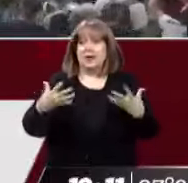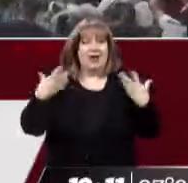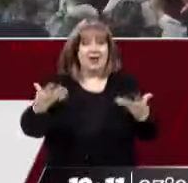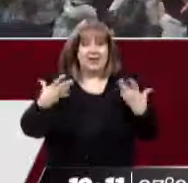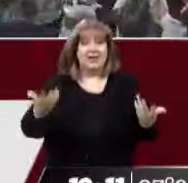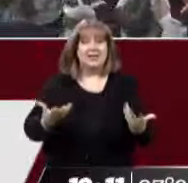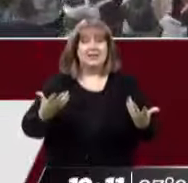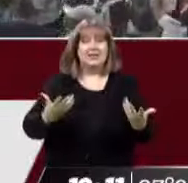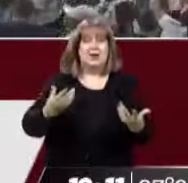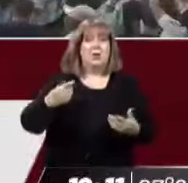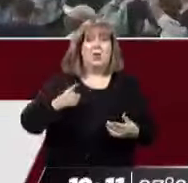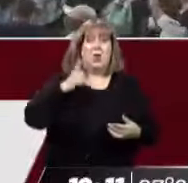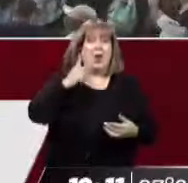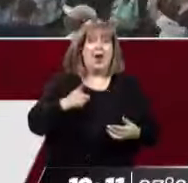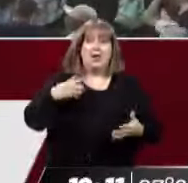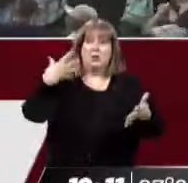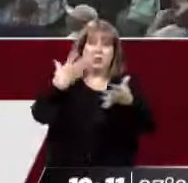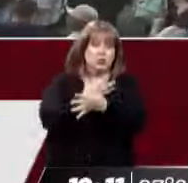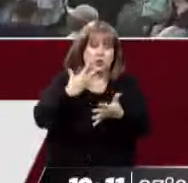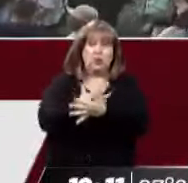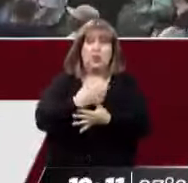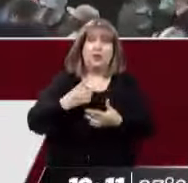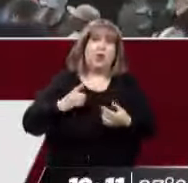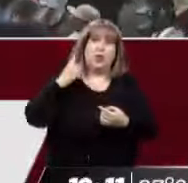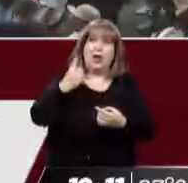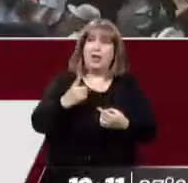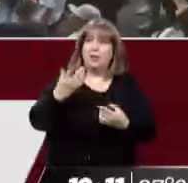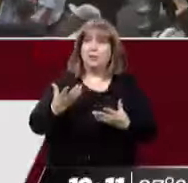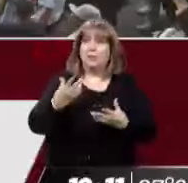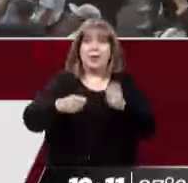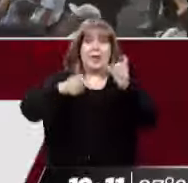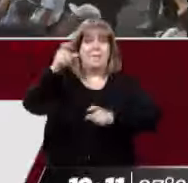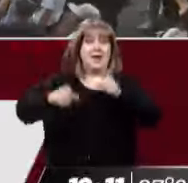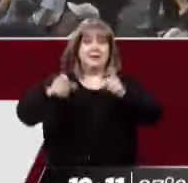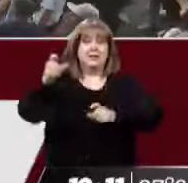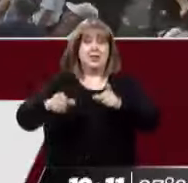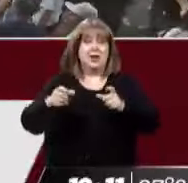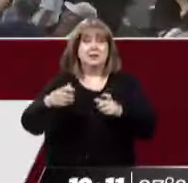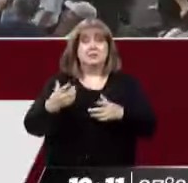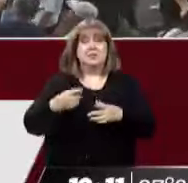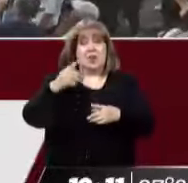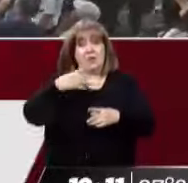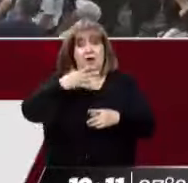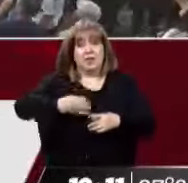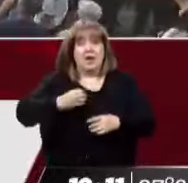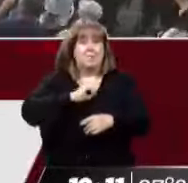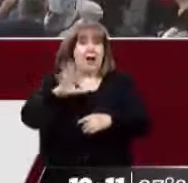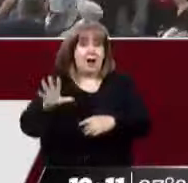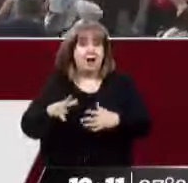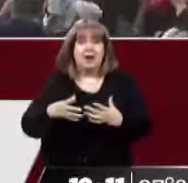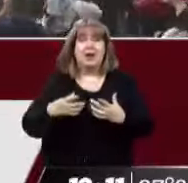año muy picante en muchos aspectos. Muchas de las personas que están acá en la calle evidentemente la han pasado muy mal con el